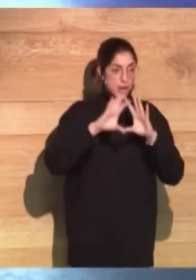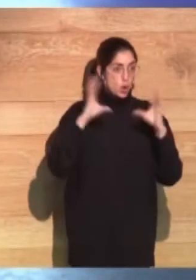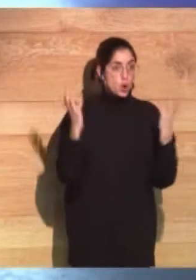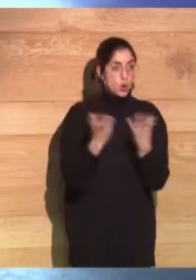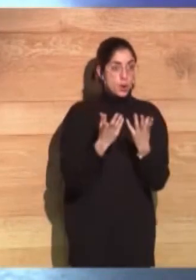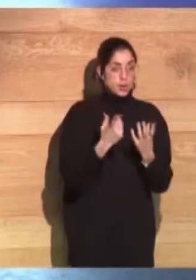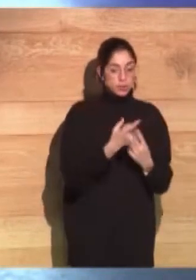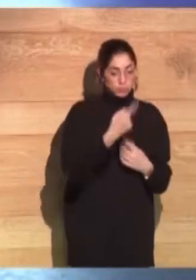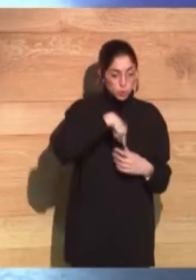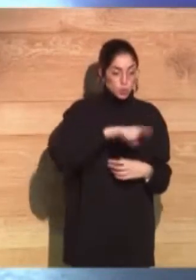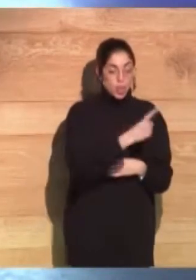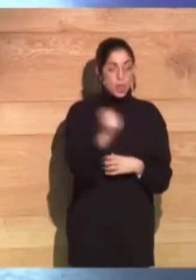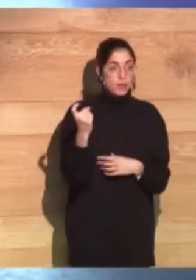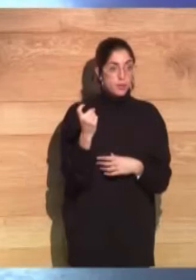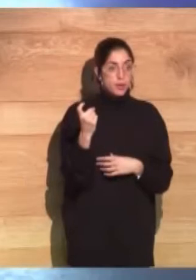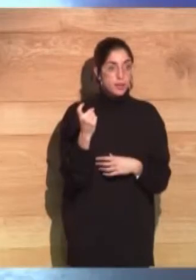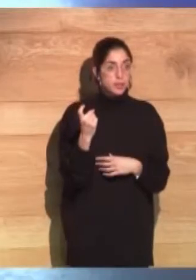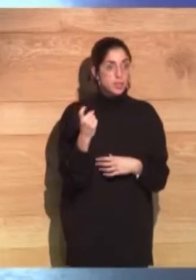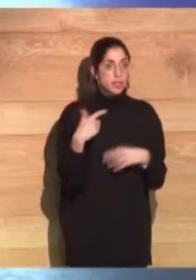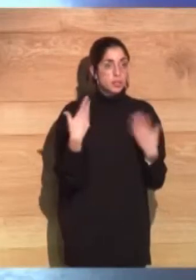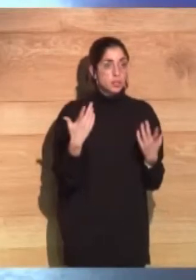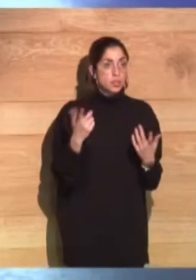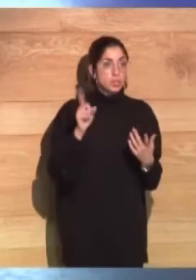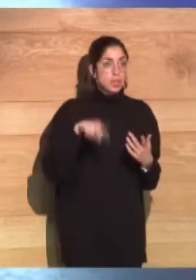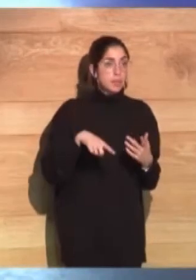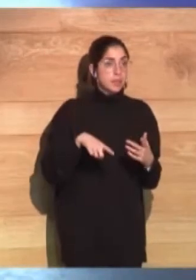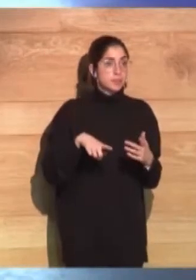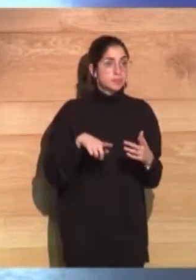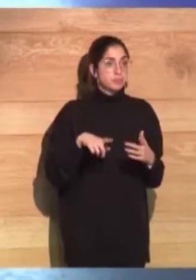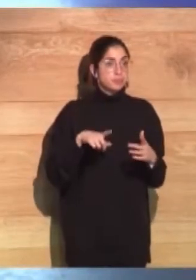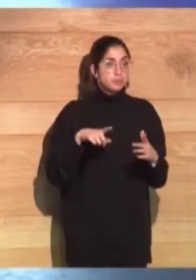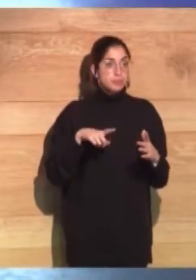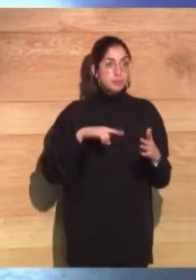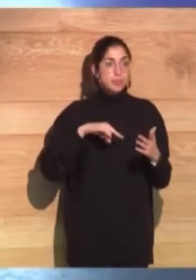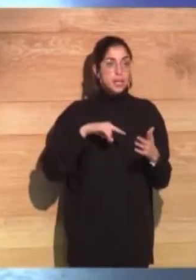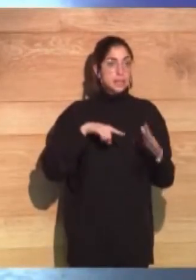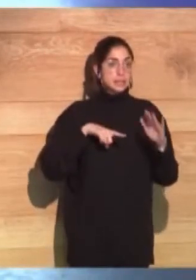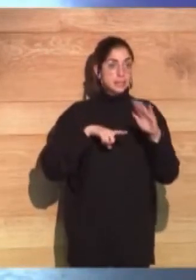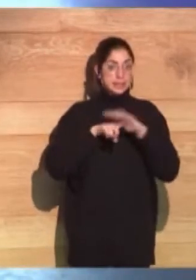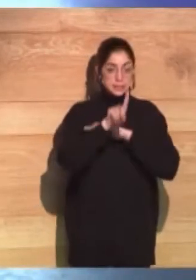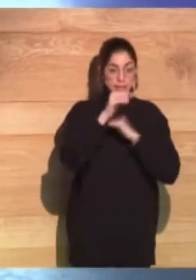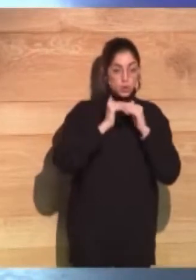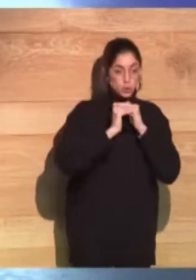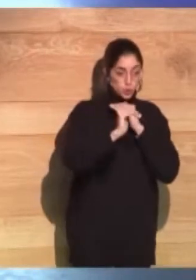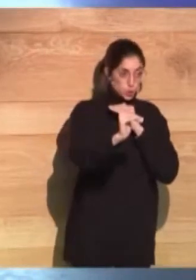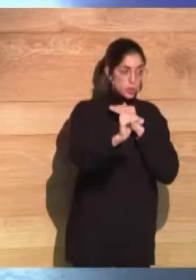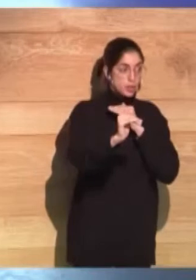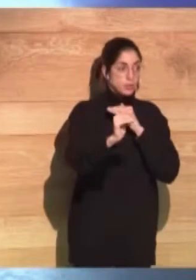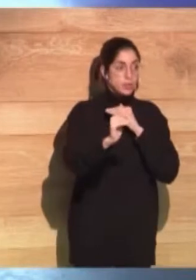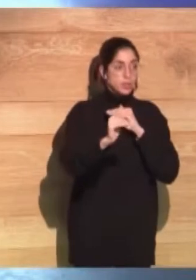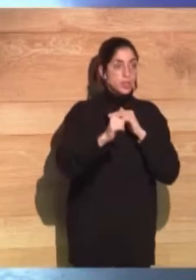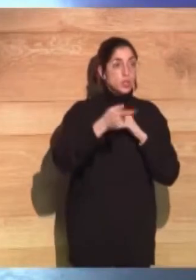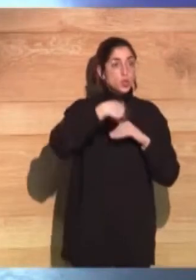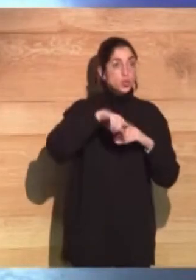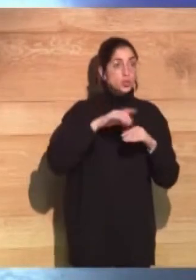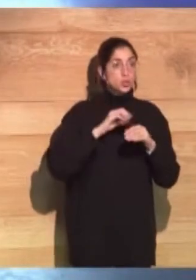Tenemos los objetivos de desarrollo del milenio, desarrollo sostenible, y vamos a pasar a una